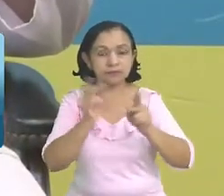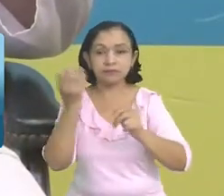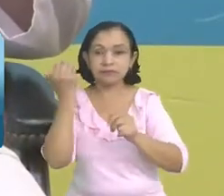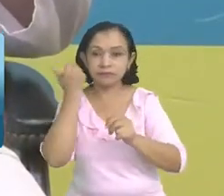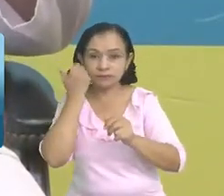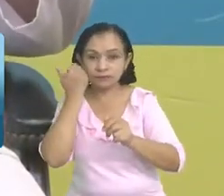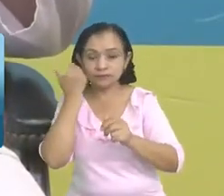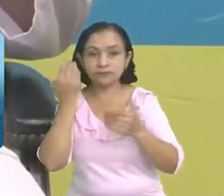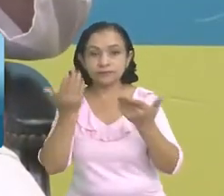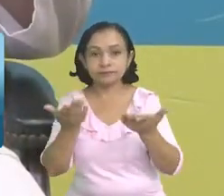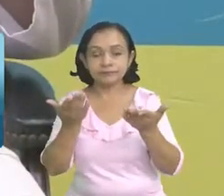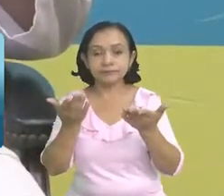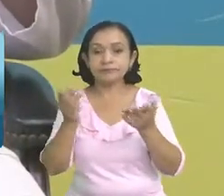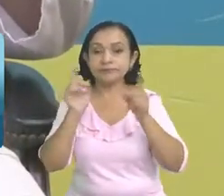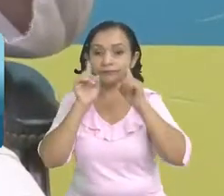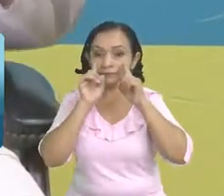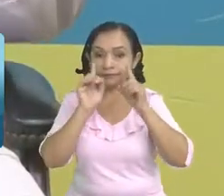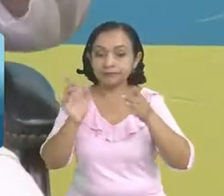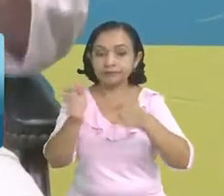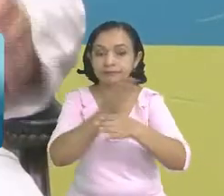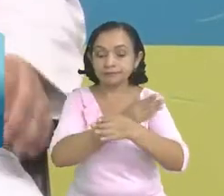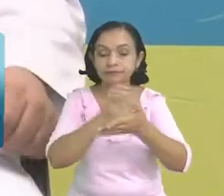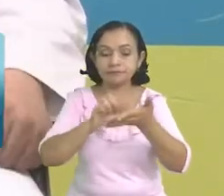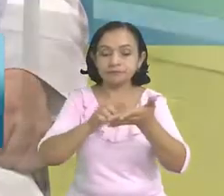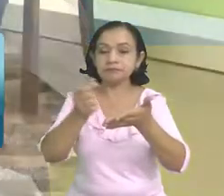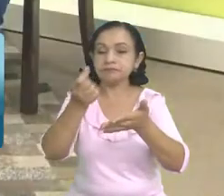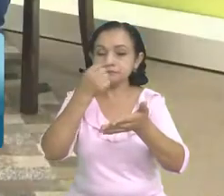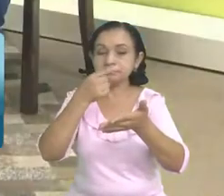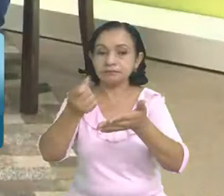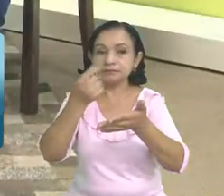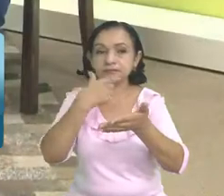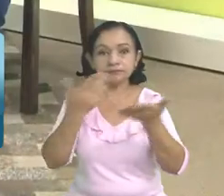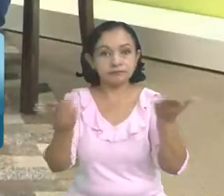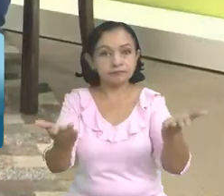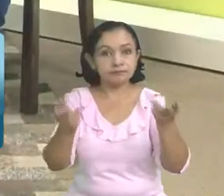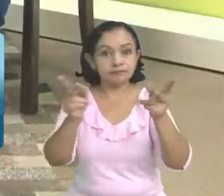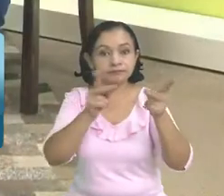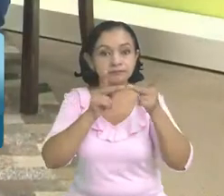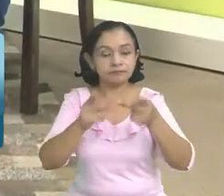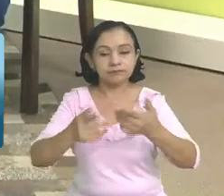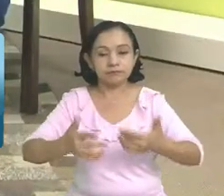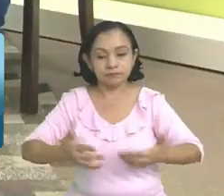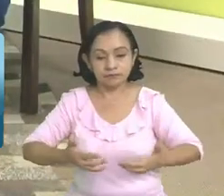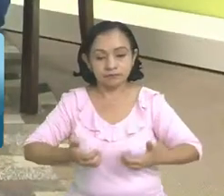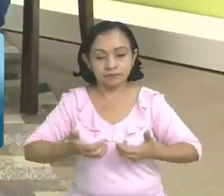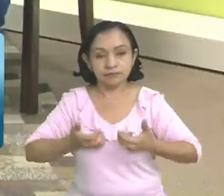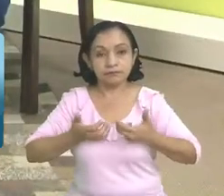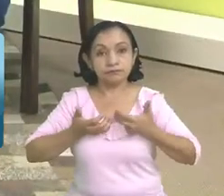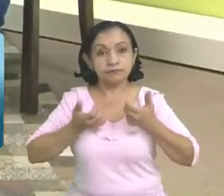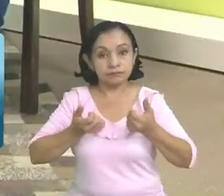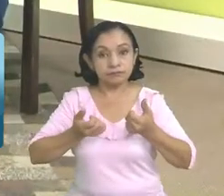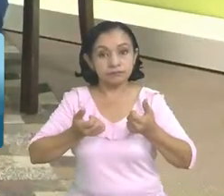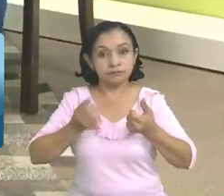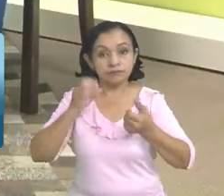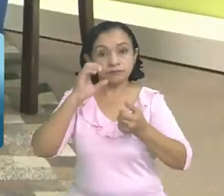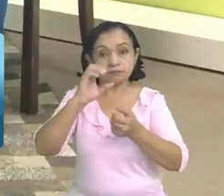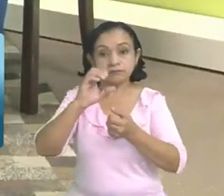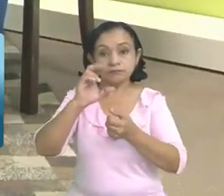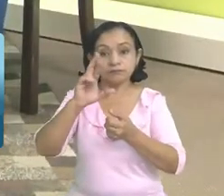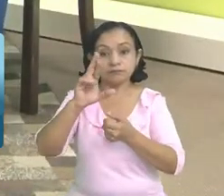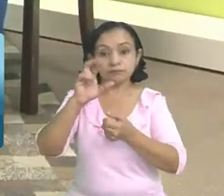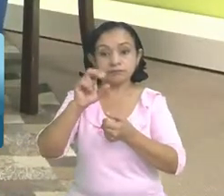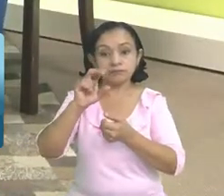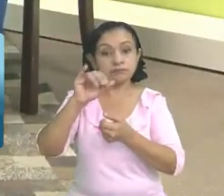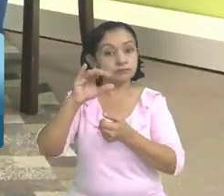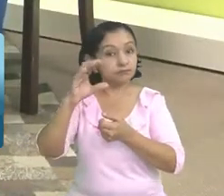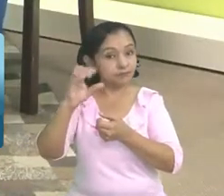con sus tratamientos antirretrovirales. Ok, los pacientes con cáncer también son crónicos. Entonces ahí caemos también